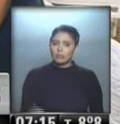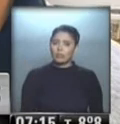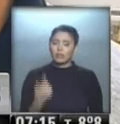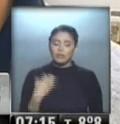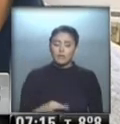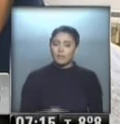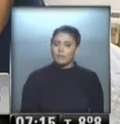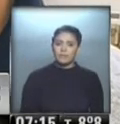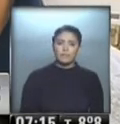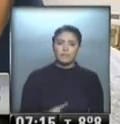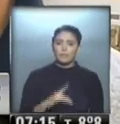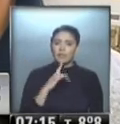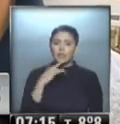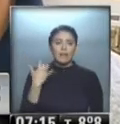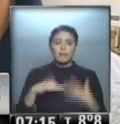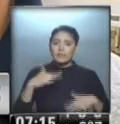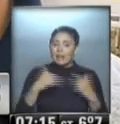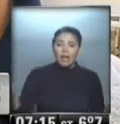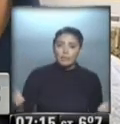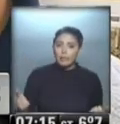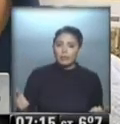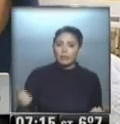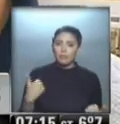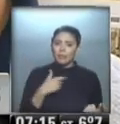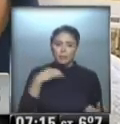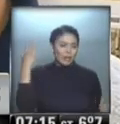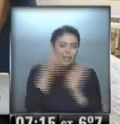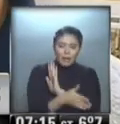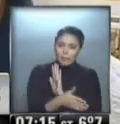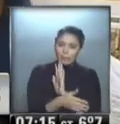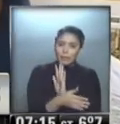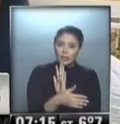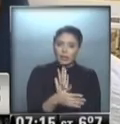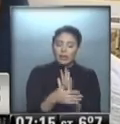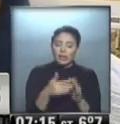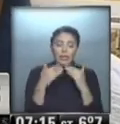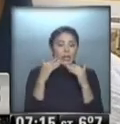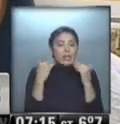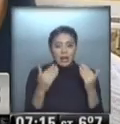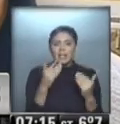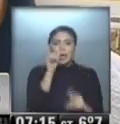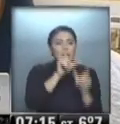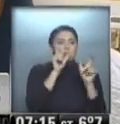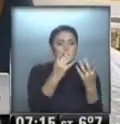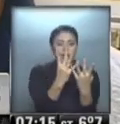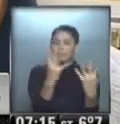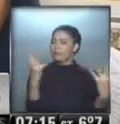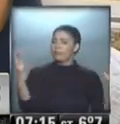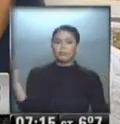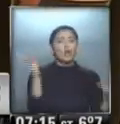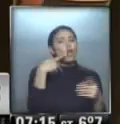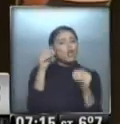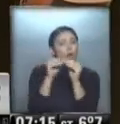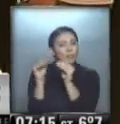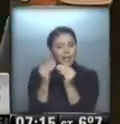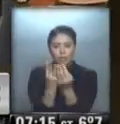que intervenir rápidamente para evacuarnos. Y gracias al cordón humano que hicieron los compañeros,